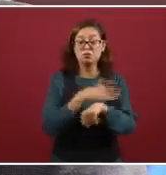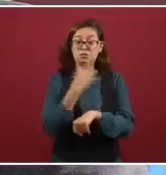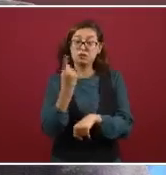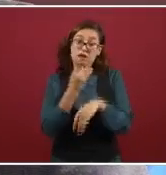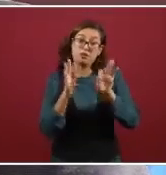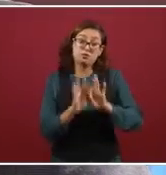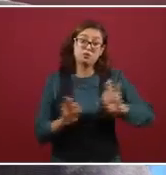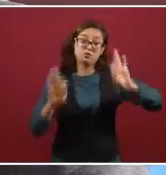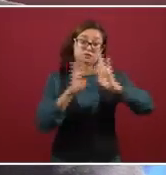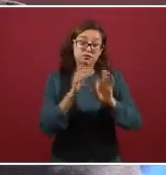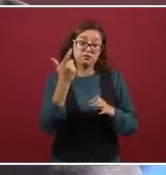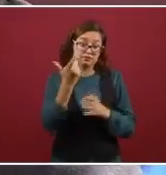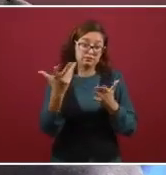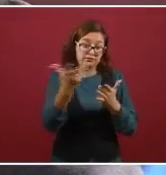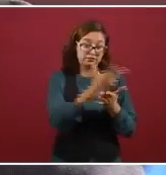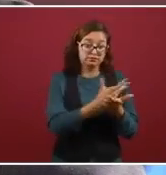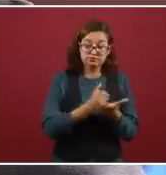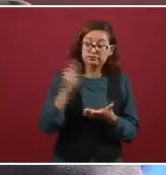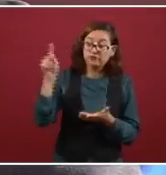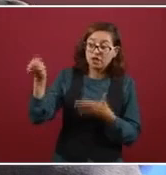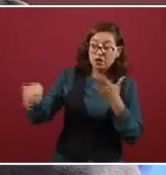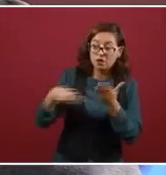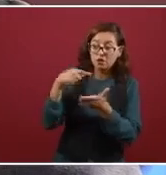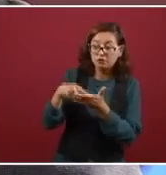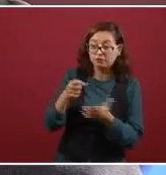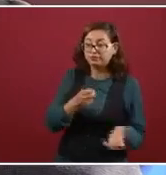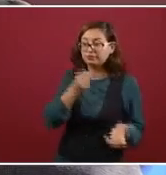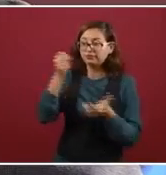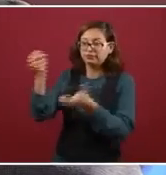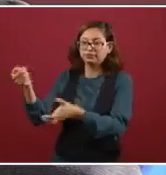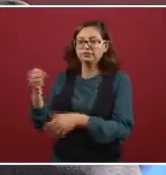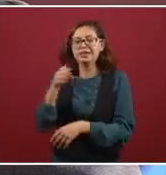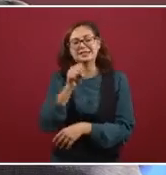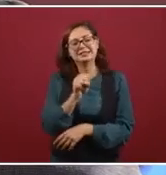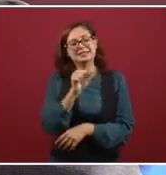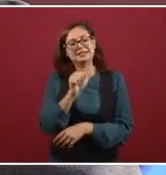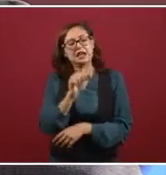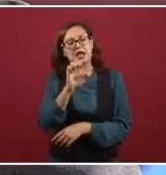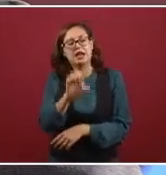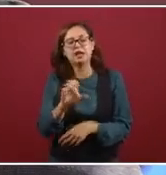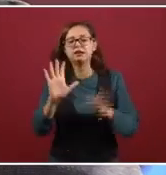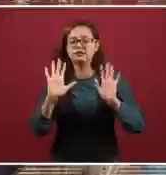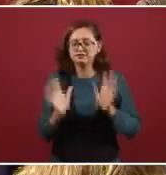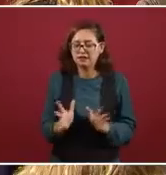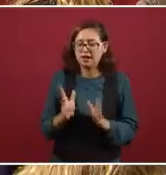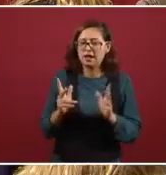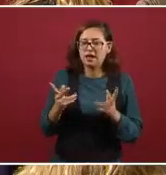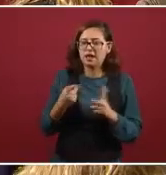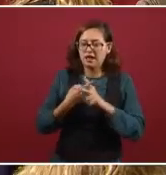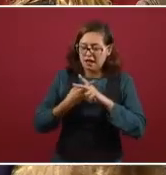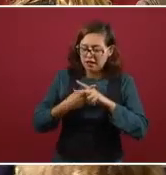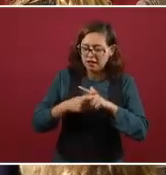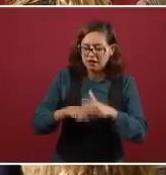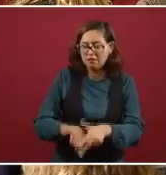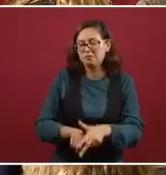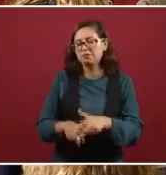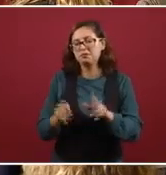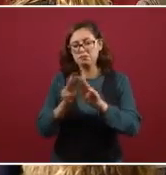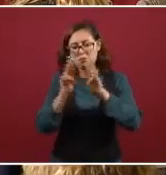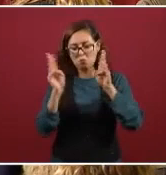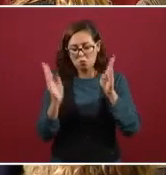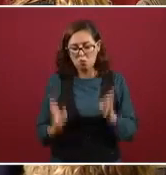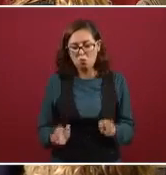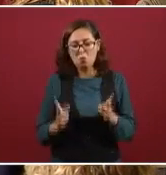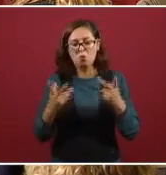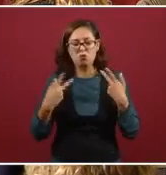recursos. Hemos tenido, el SAE ha puesto un módulo para atender a las personas que vayan a ver la casa. El módulo se encuentra